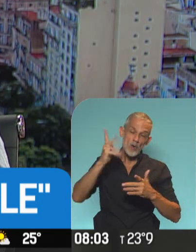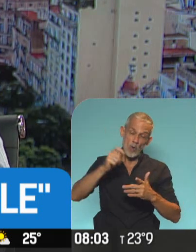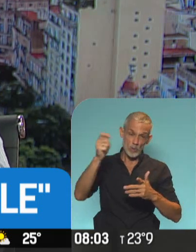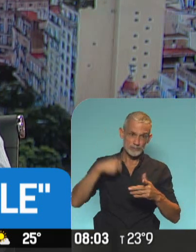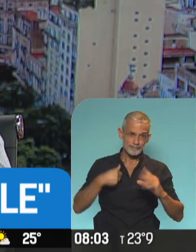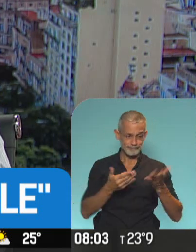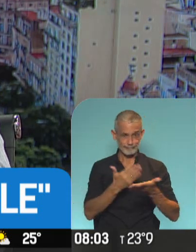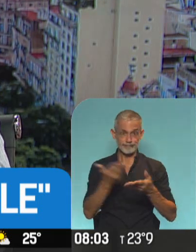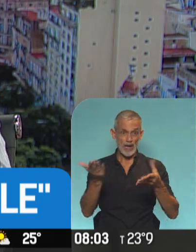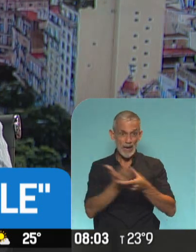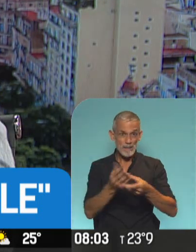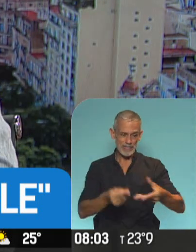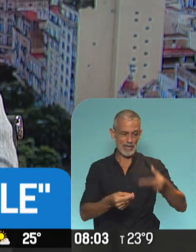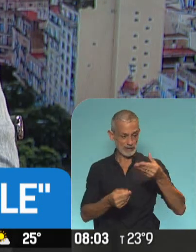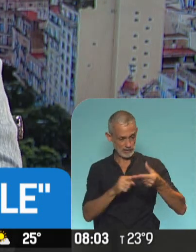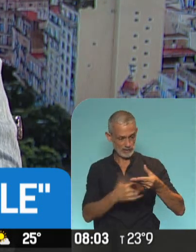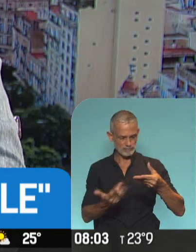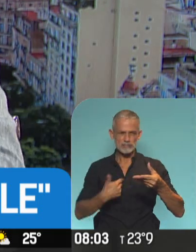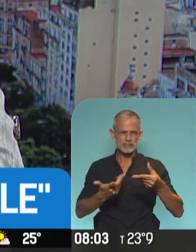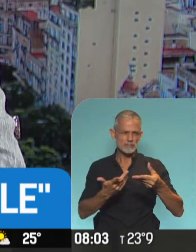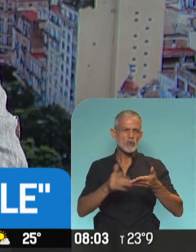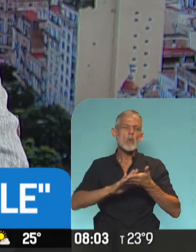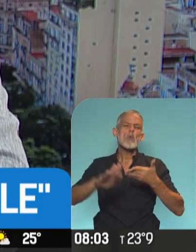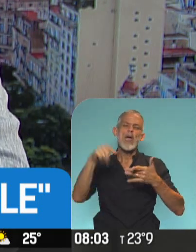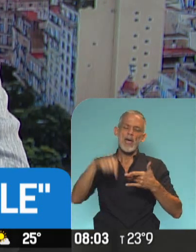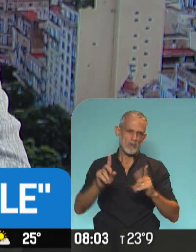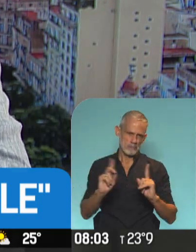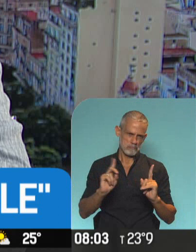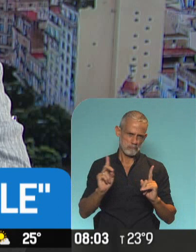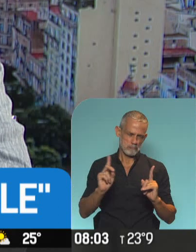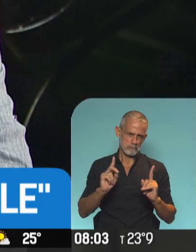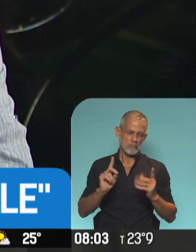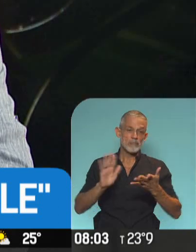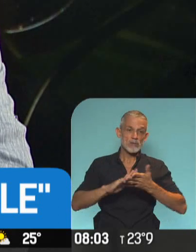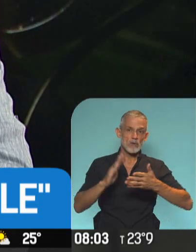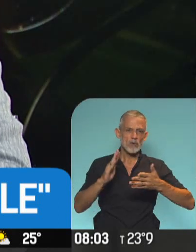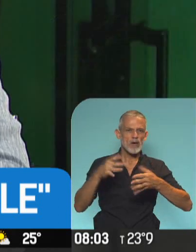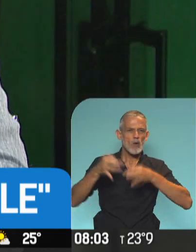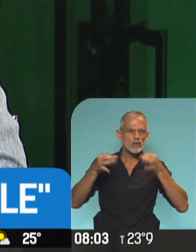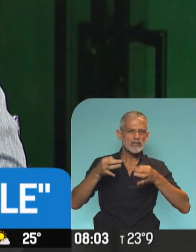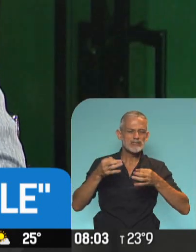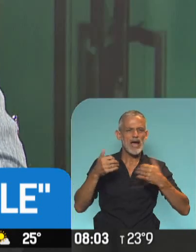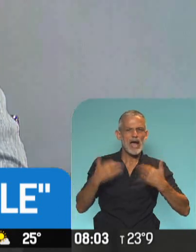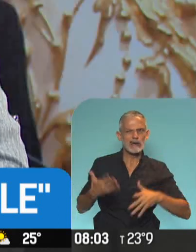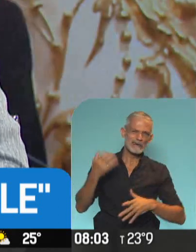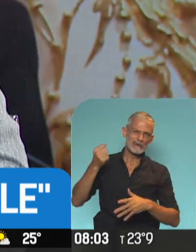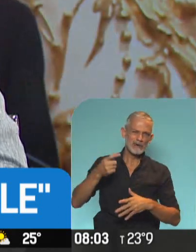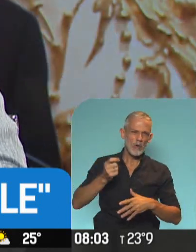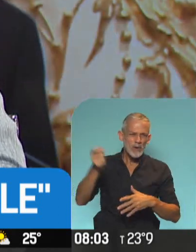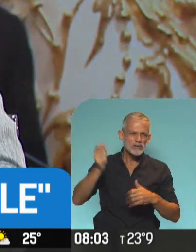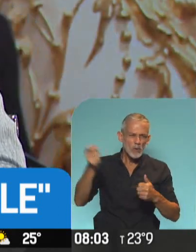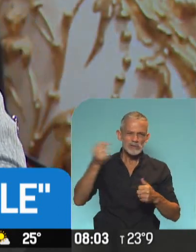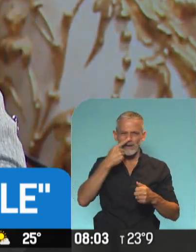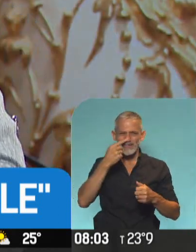expediente en mis manos. O sea, no es que esto es una novedad. El tema de la utilización de la justicia, conjuntamente con los